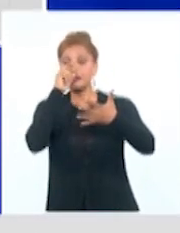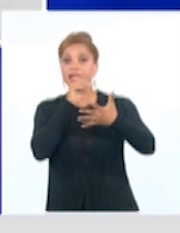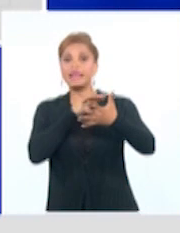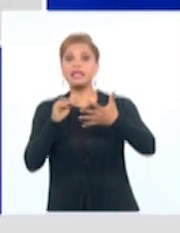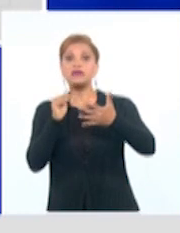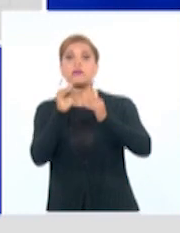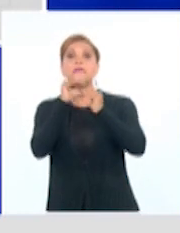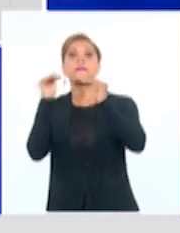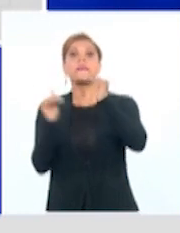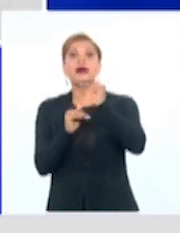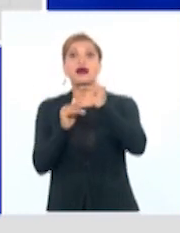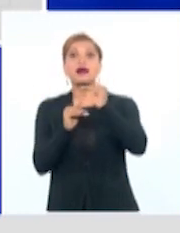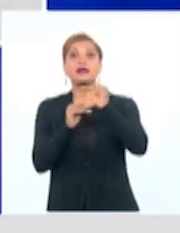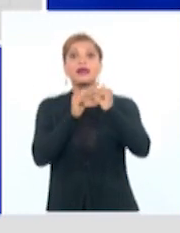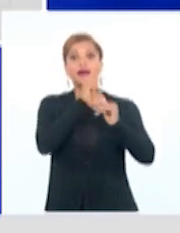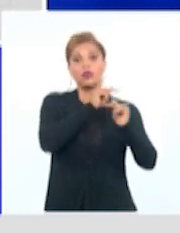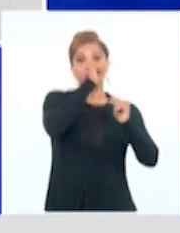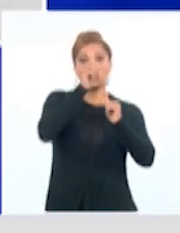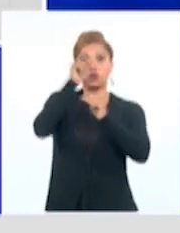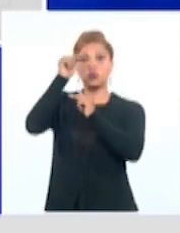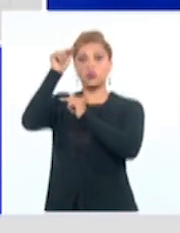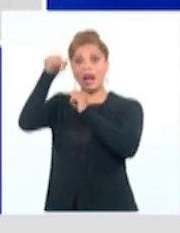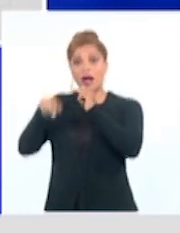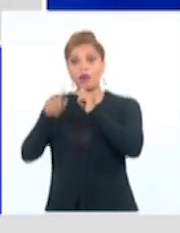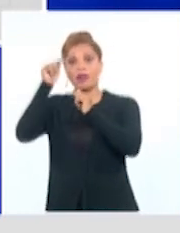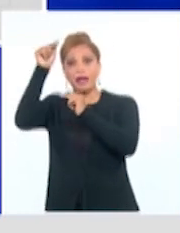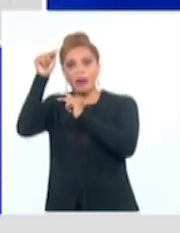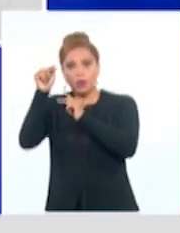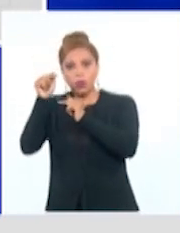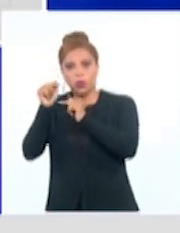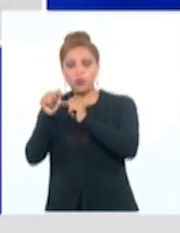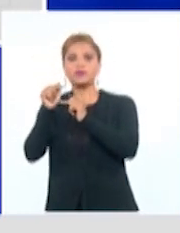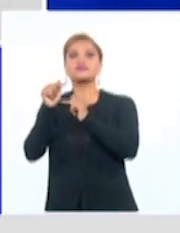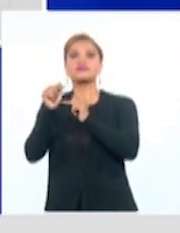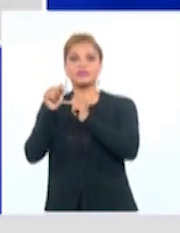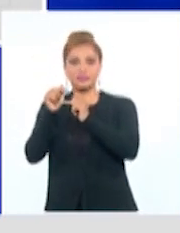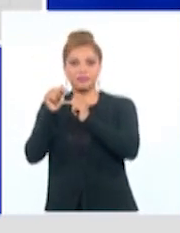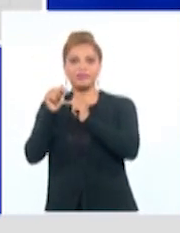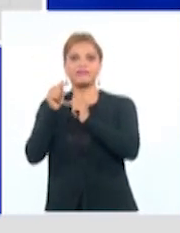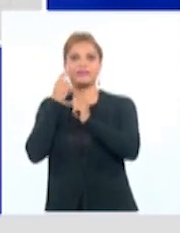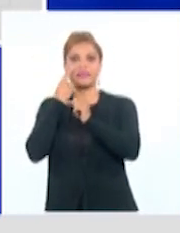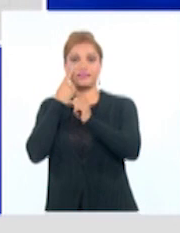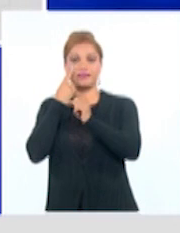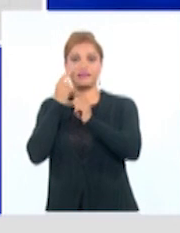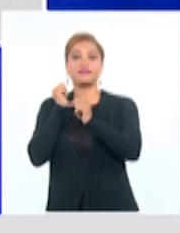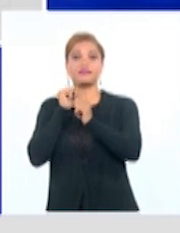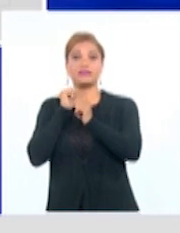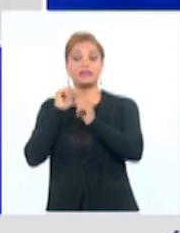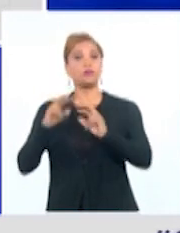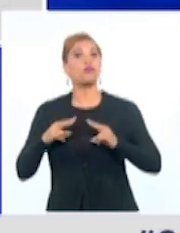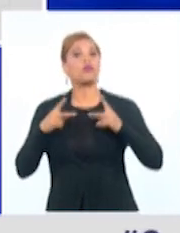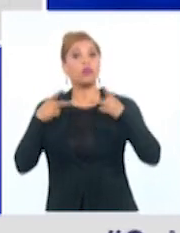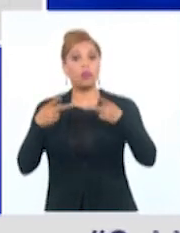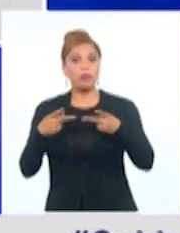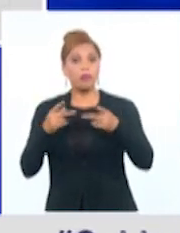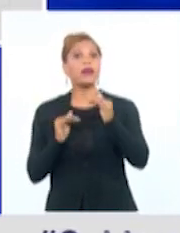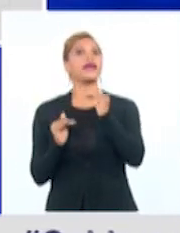baja que hemos tenido en estos últimos 15 días. Reitero,